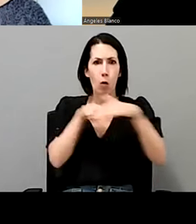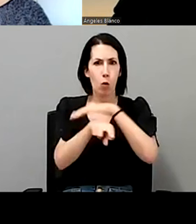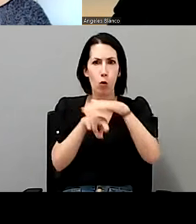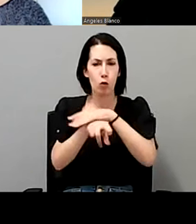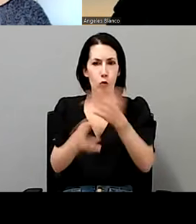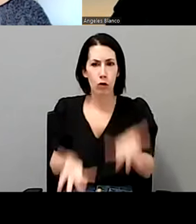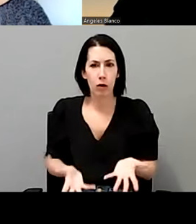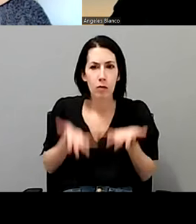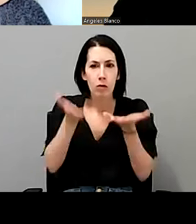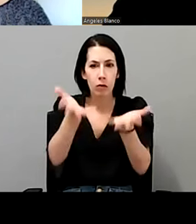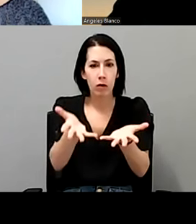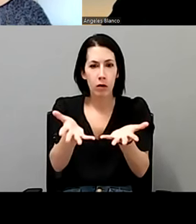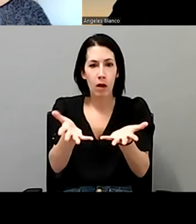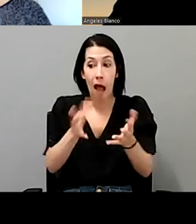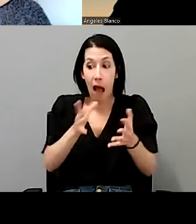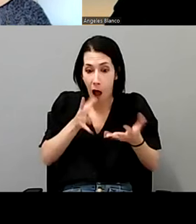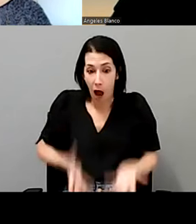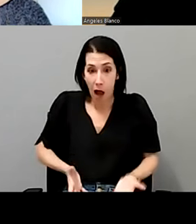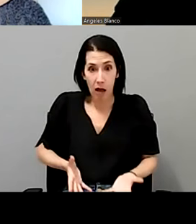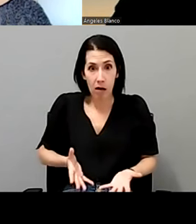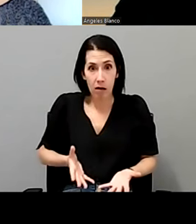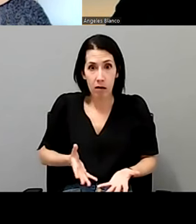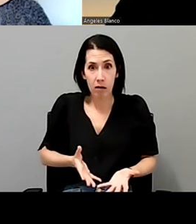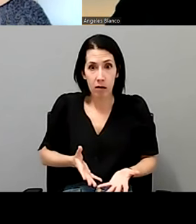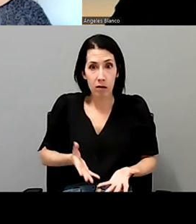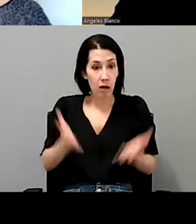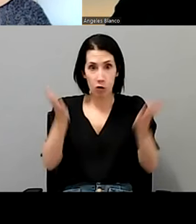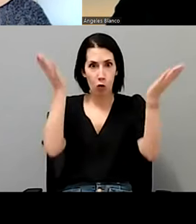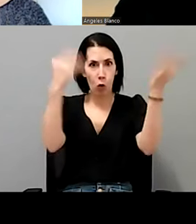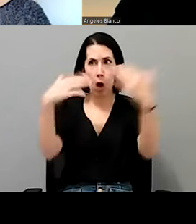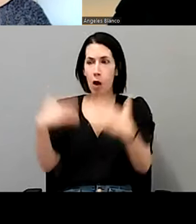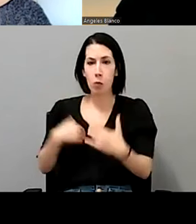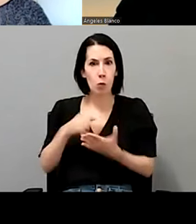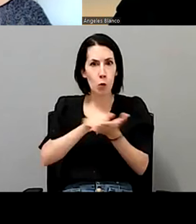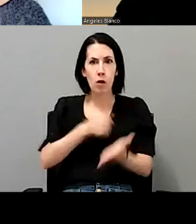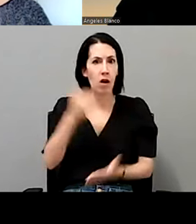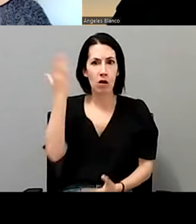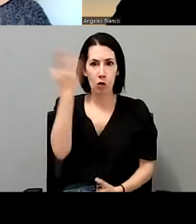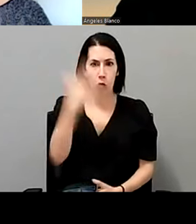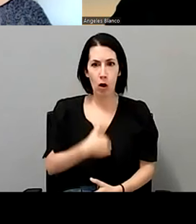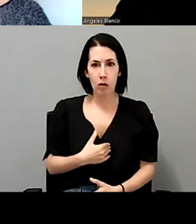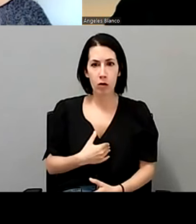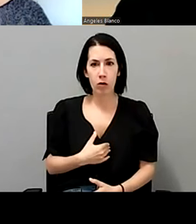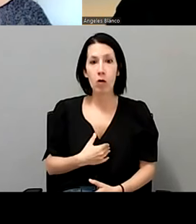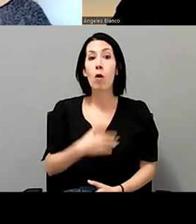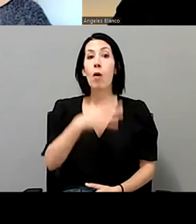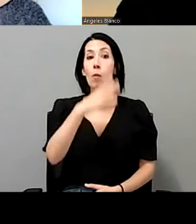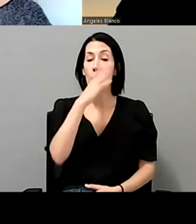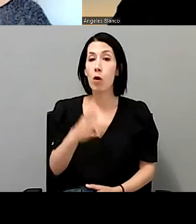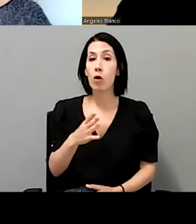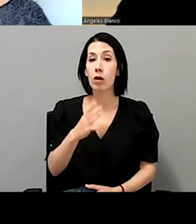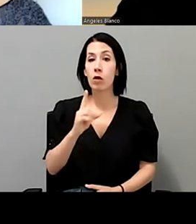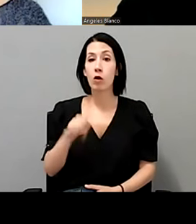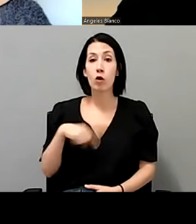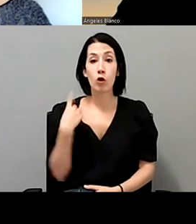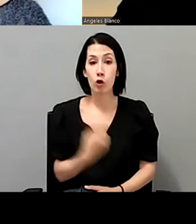que hoy por hoy no existe, porque estamos